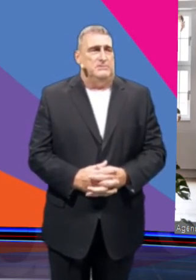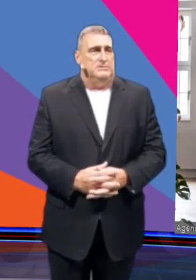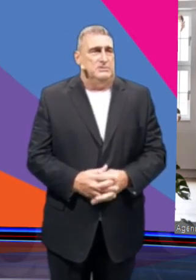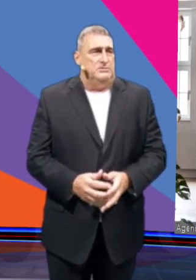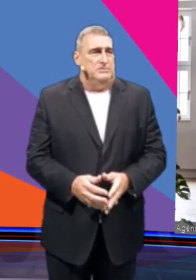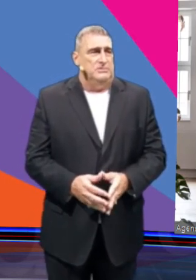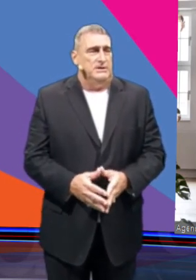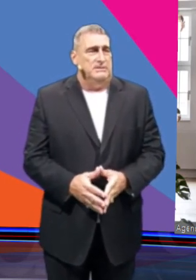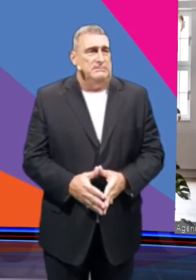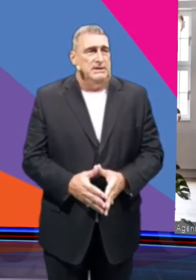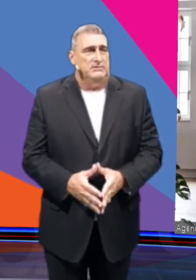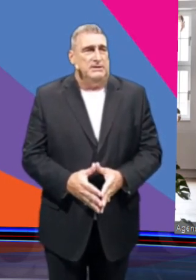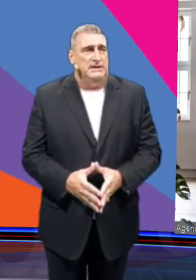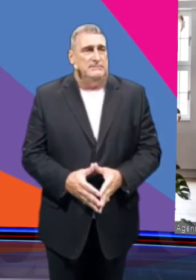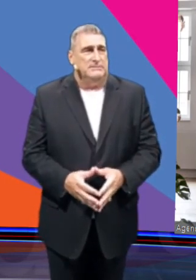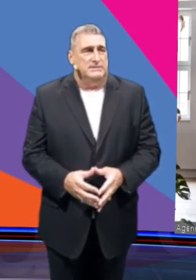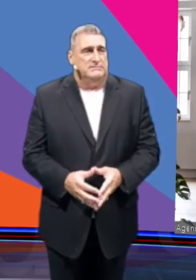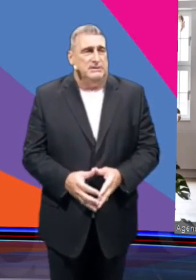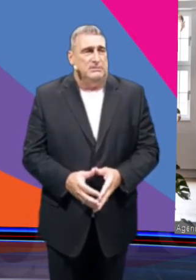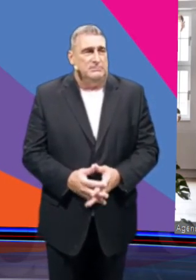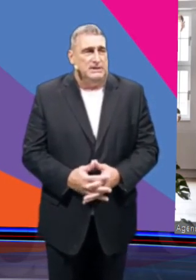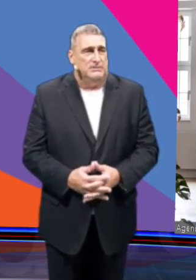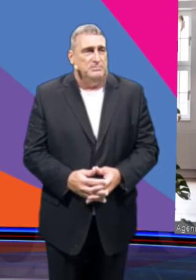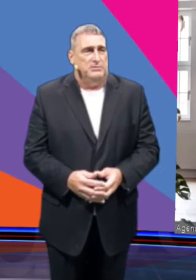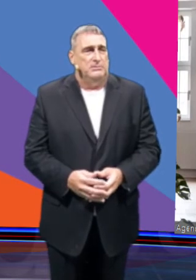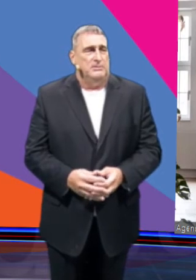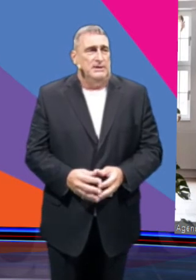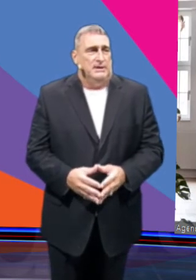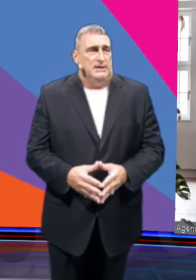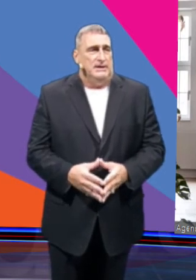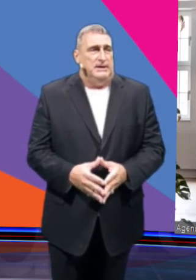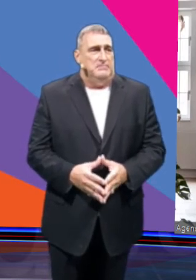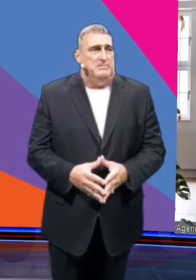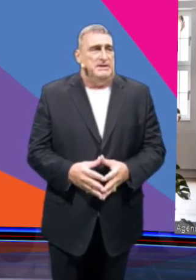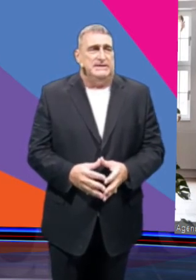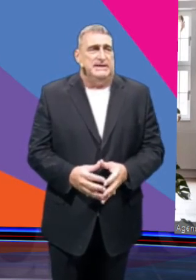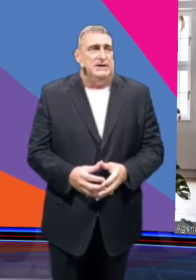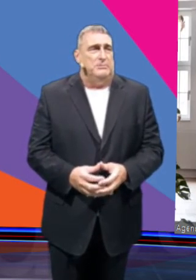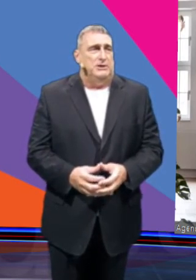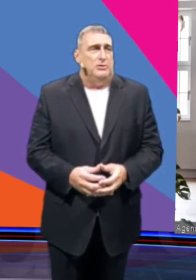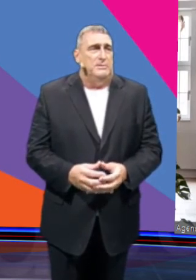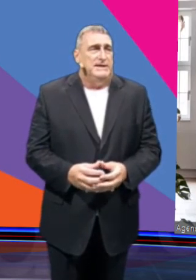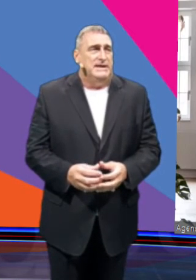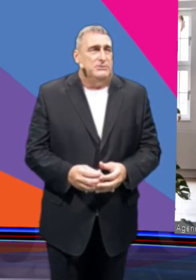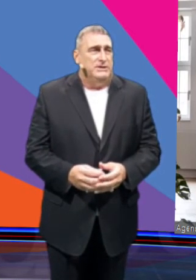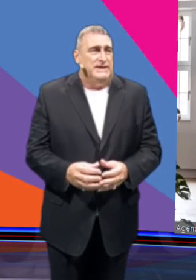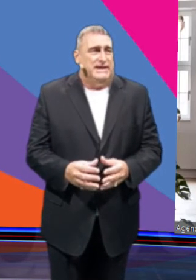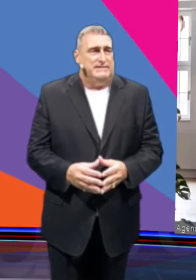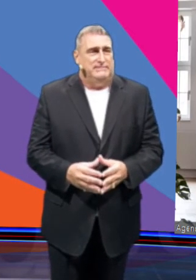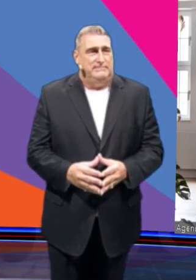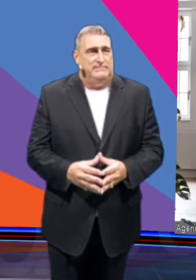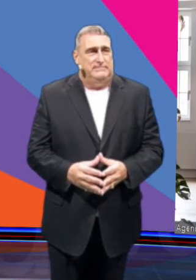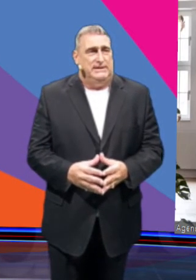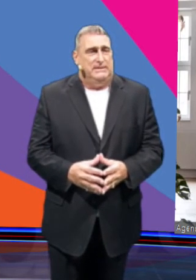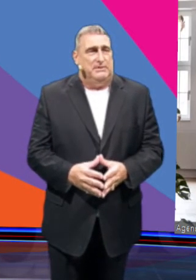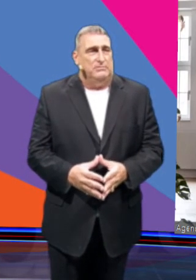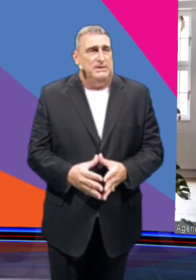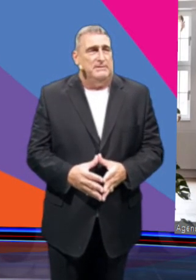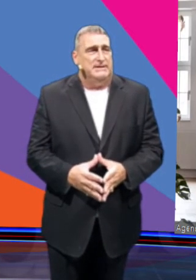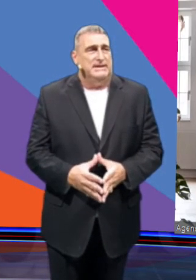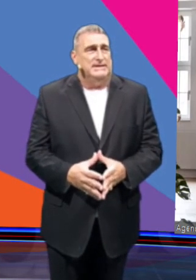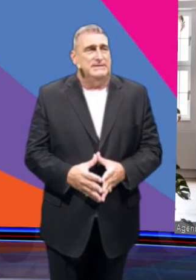Antonio. Yo lo dije en una editorial y no sé si usted lo ha escuchado, pero me parece que la obligatoriedad de la